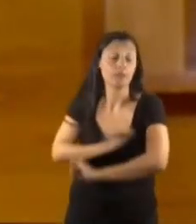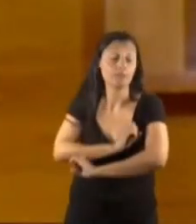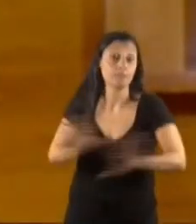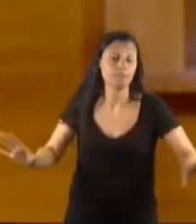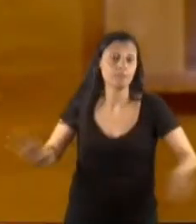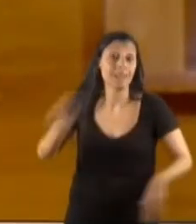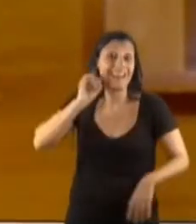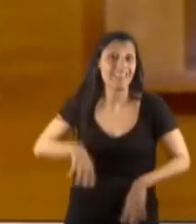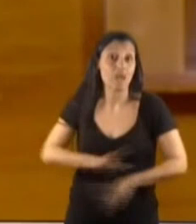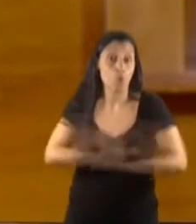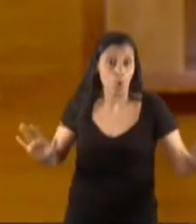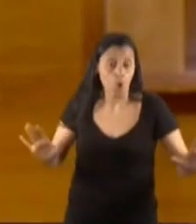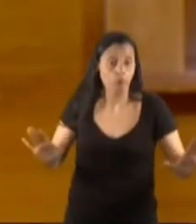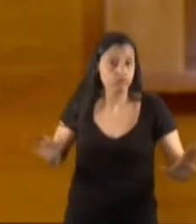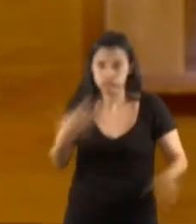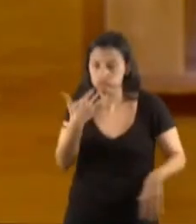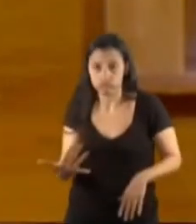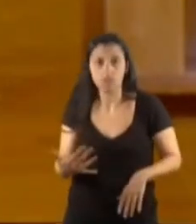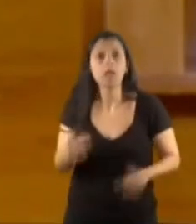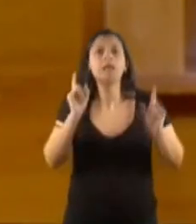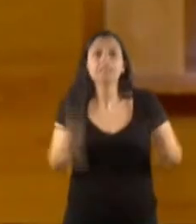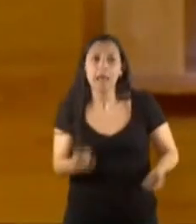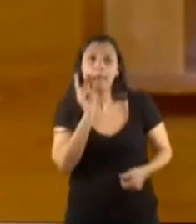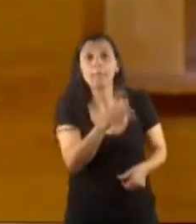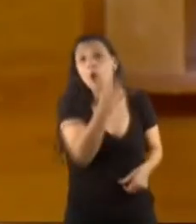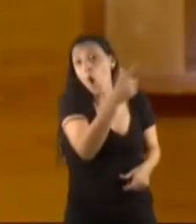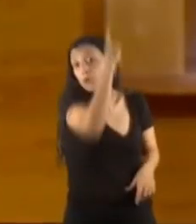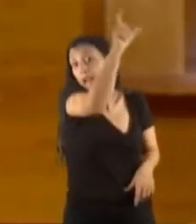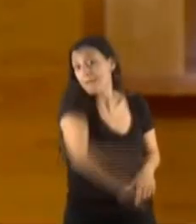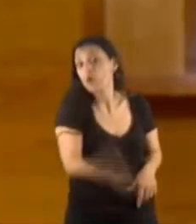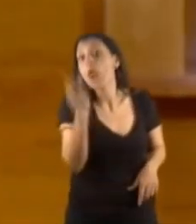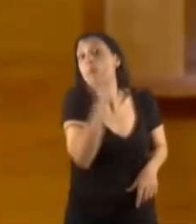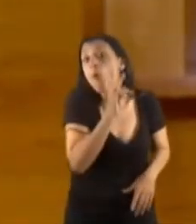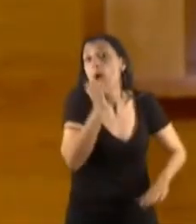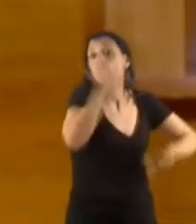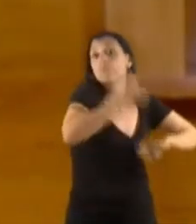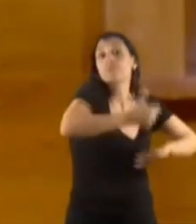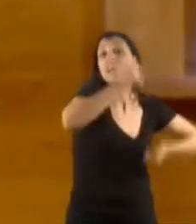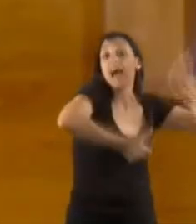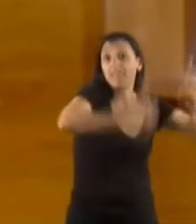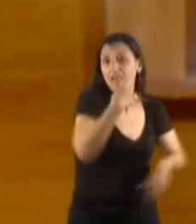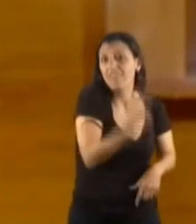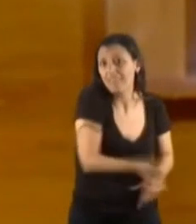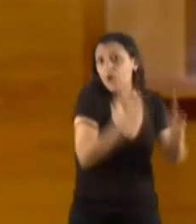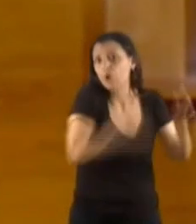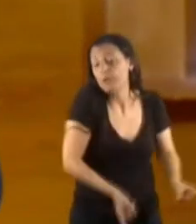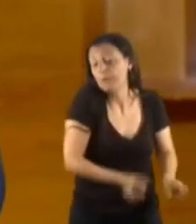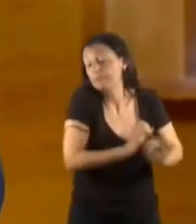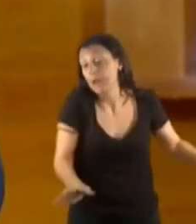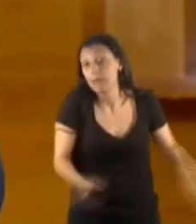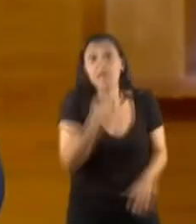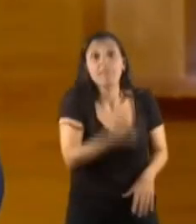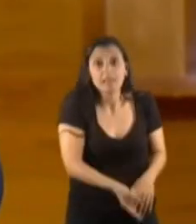y los he visto reaccionar también ustedes frente a otra candidata que por más que no lo dice cuando fue estuvo en el gobierno lo hizo que